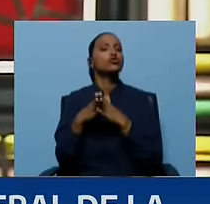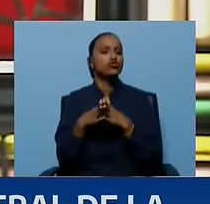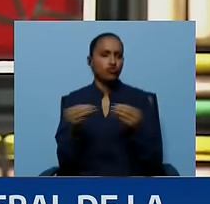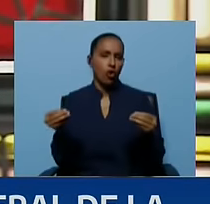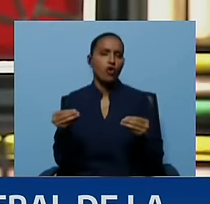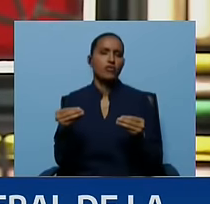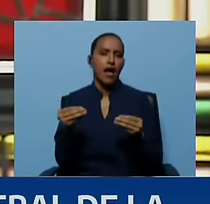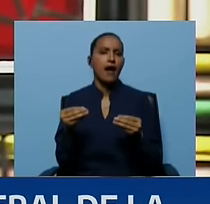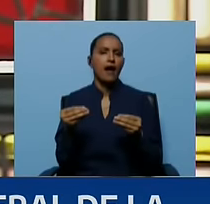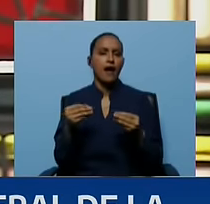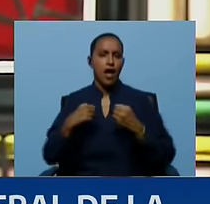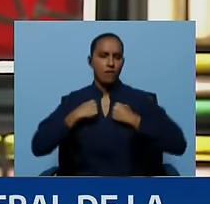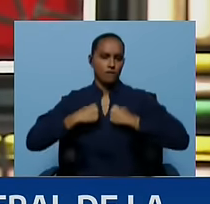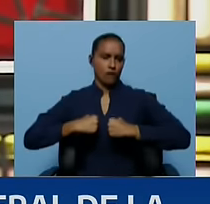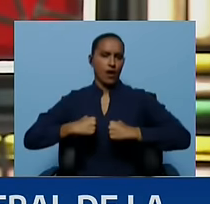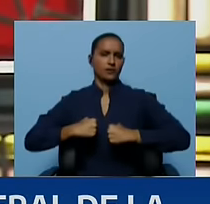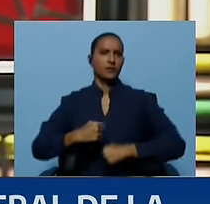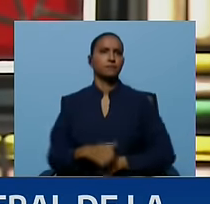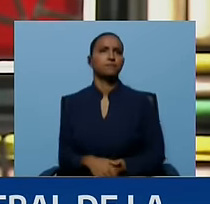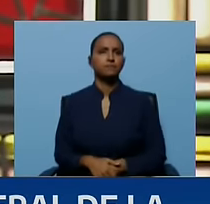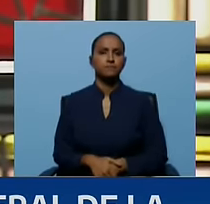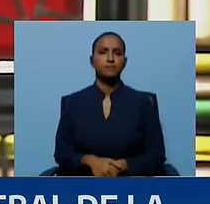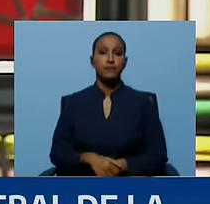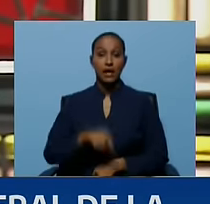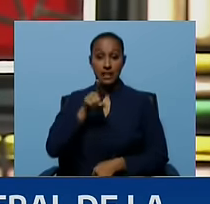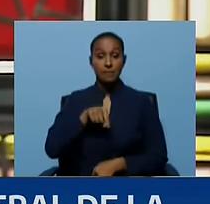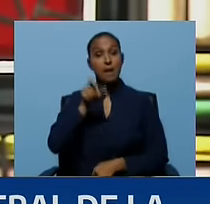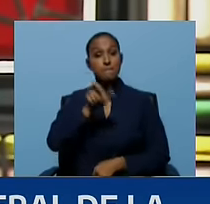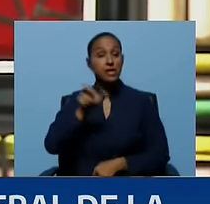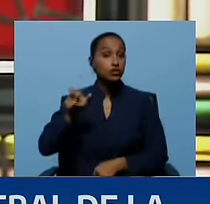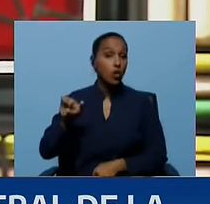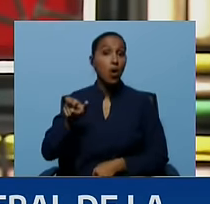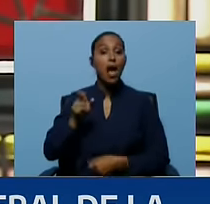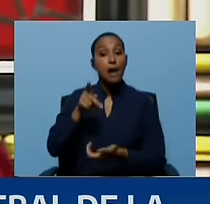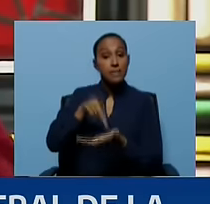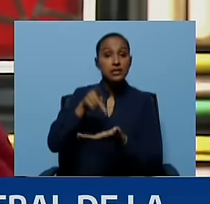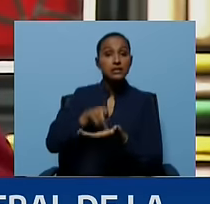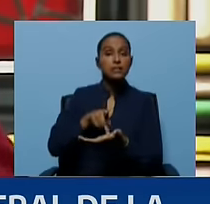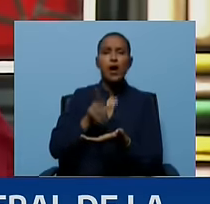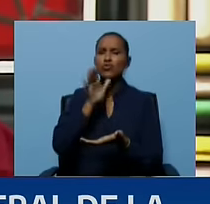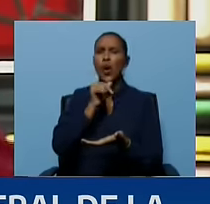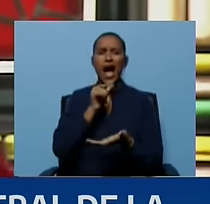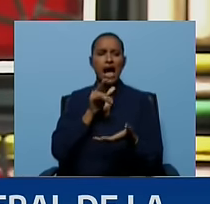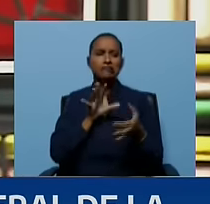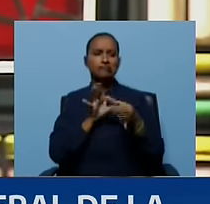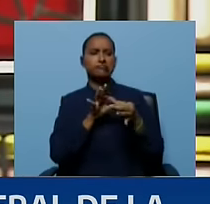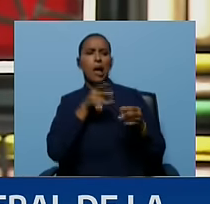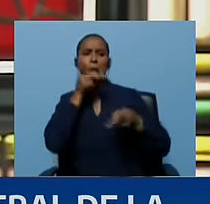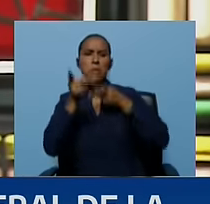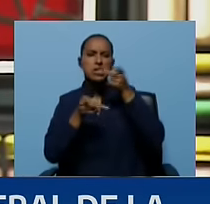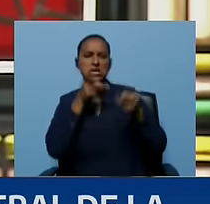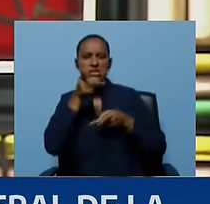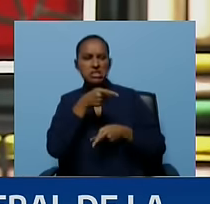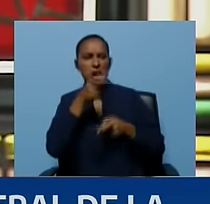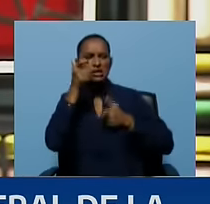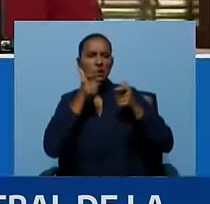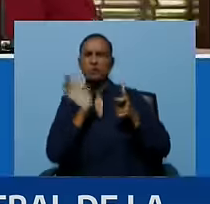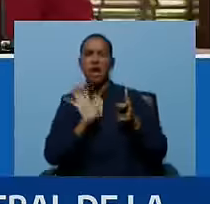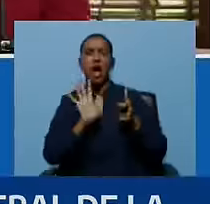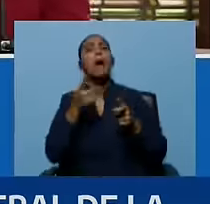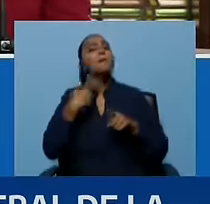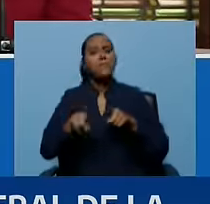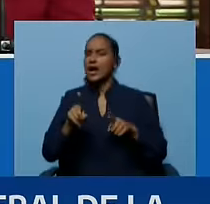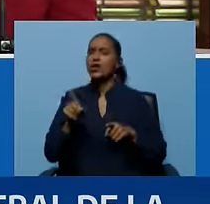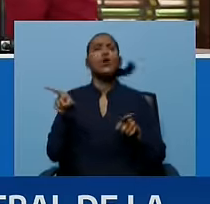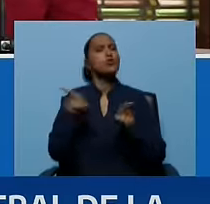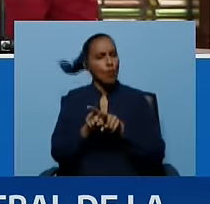en el territorio, incluso personas que no comparten políticamente con nosotros el domingo, fueron a votar porque también tienen